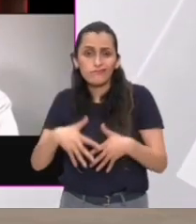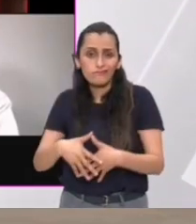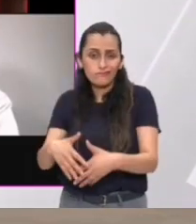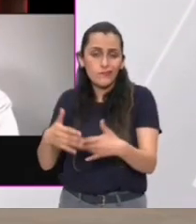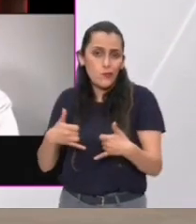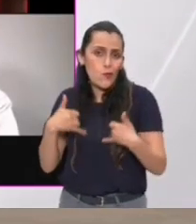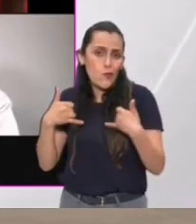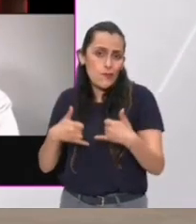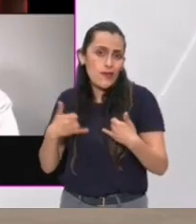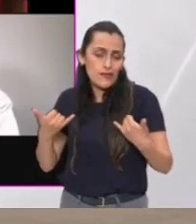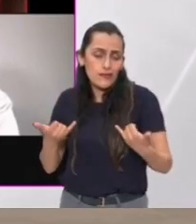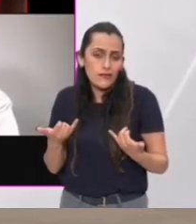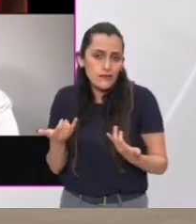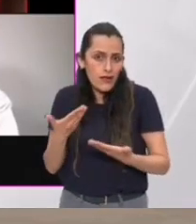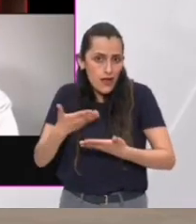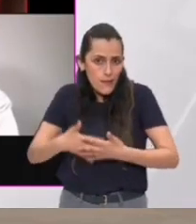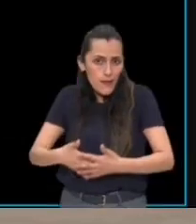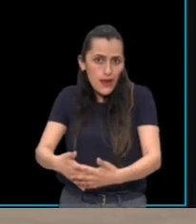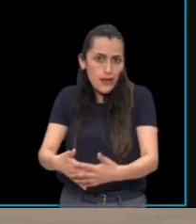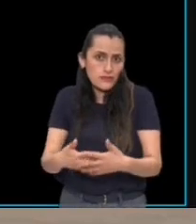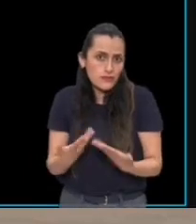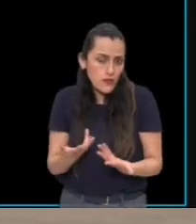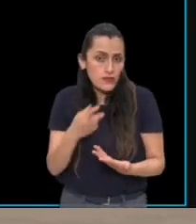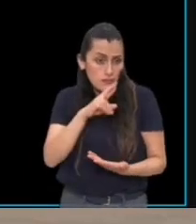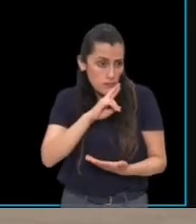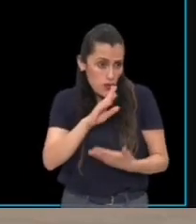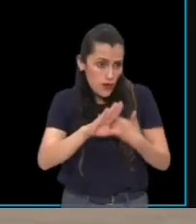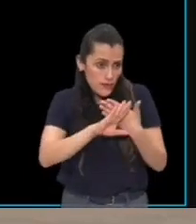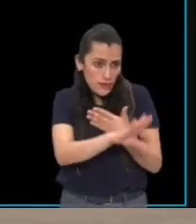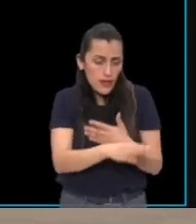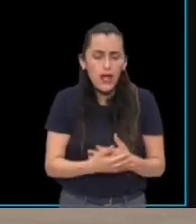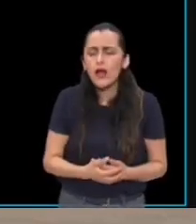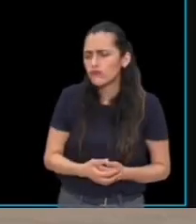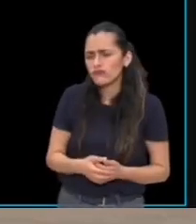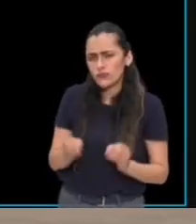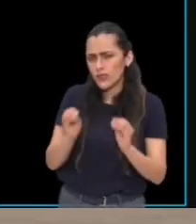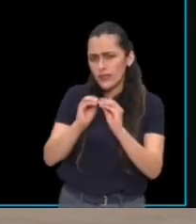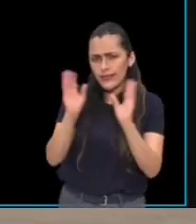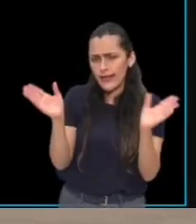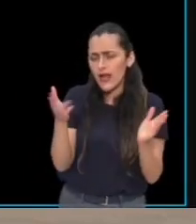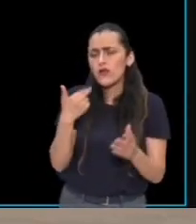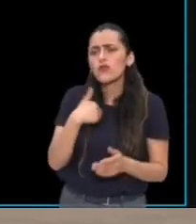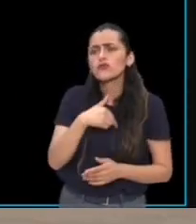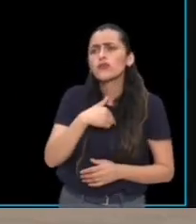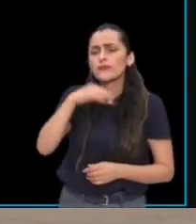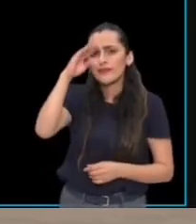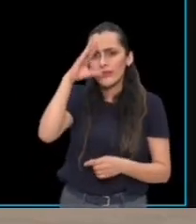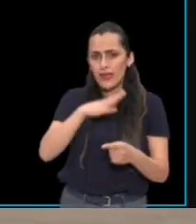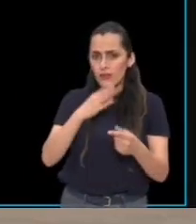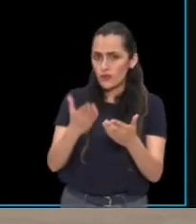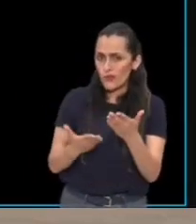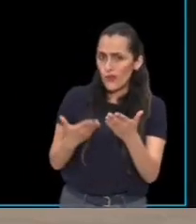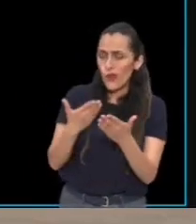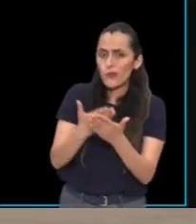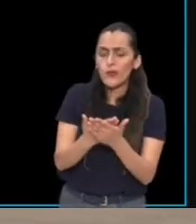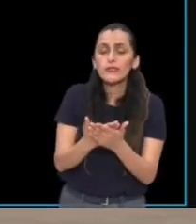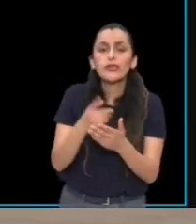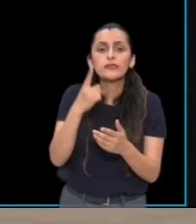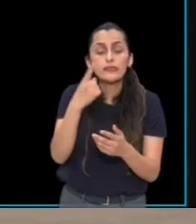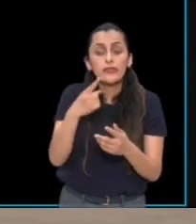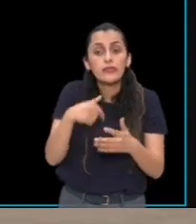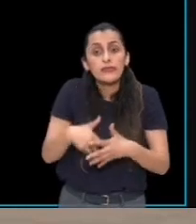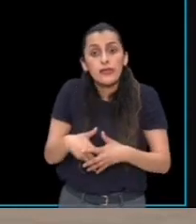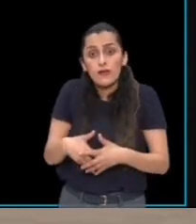eso, traer una atención al tema de salud preventiva, también para el tema de salud mental, especialmente después de esta pandemia que nos ha